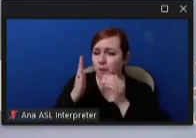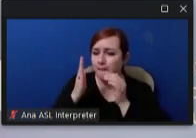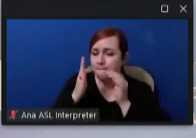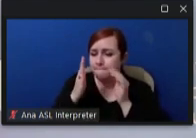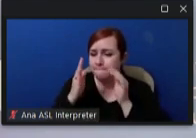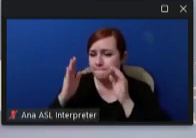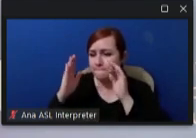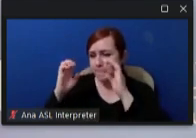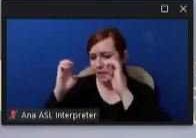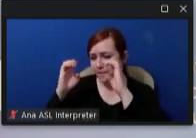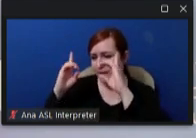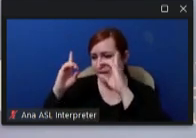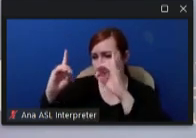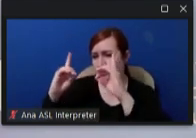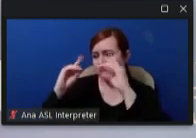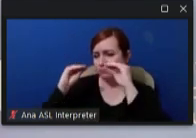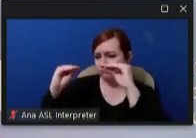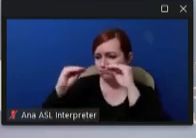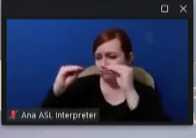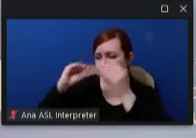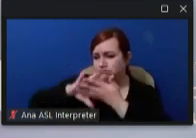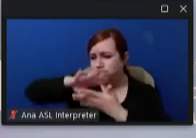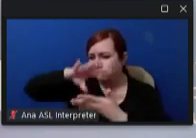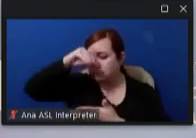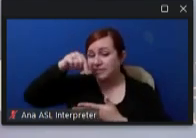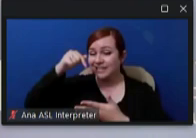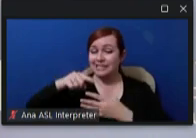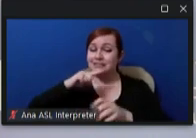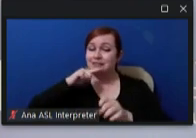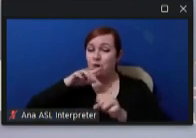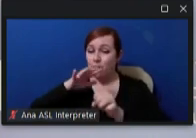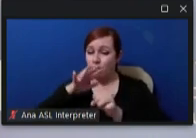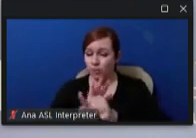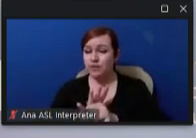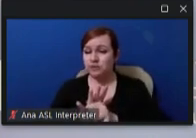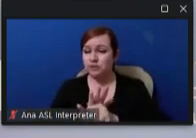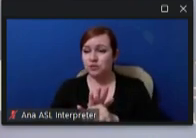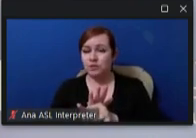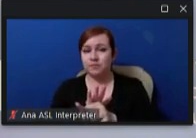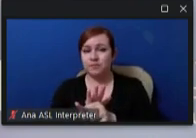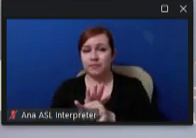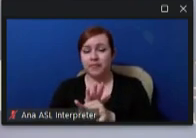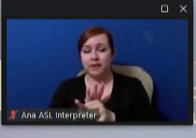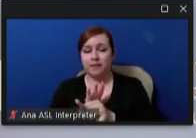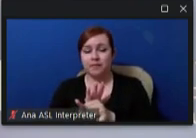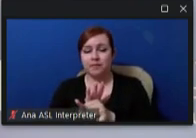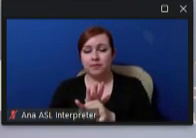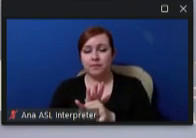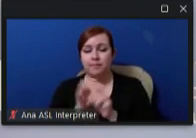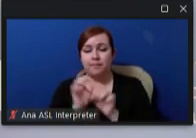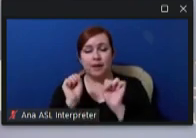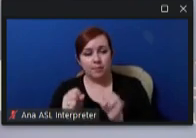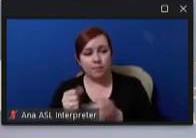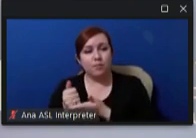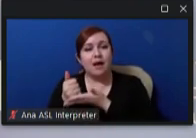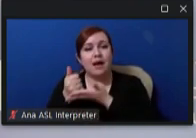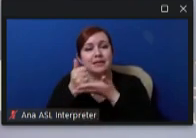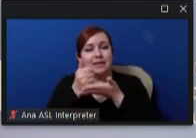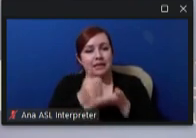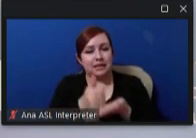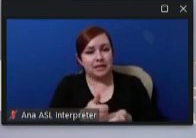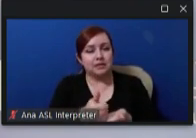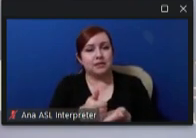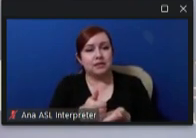formación, este compromiso de personal idóneo para atender